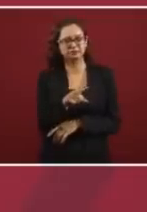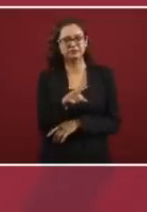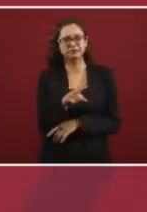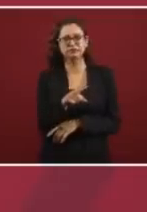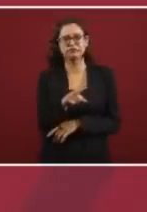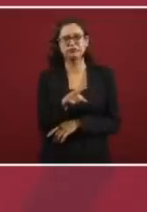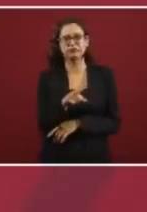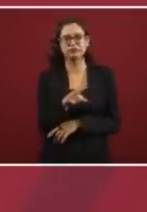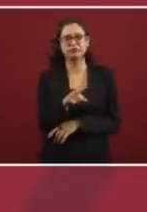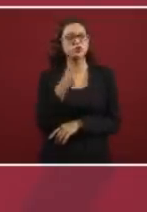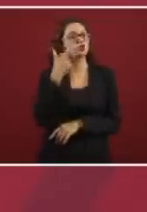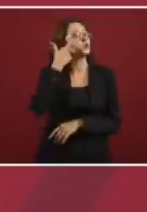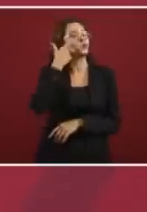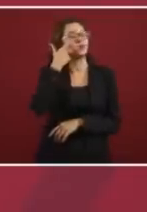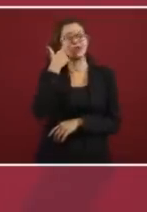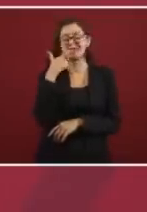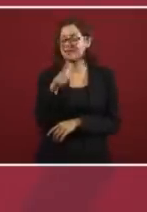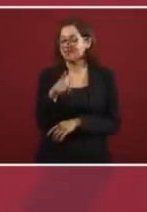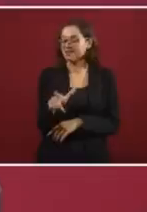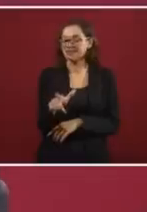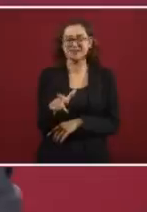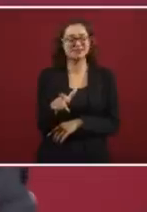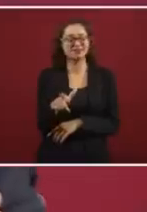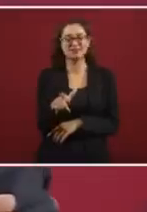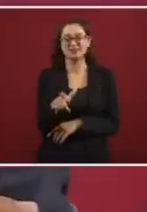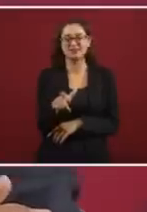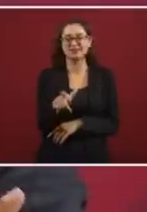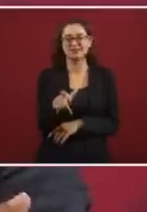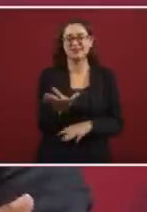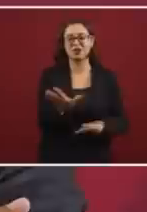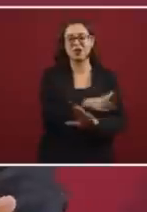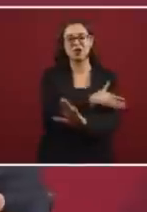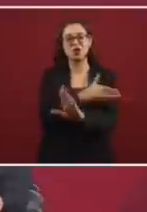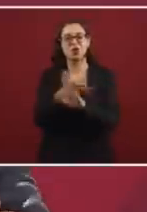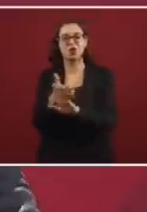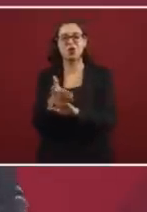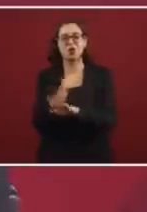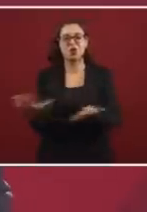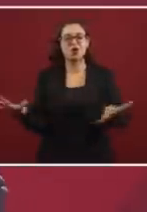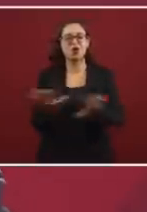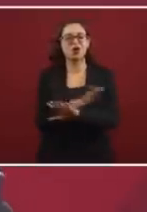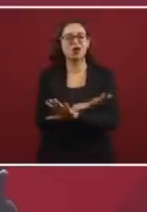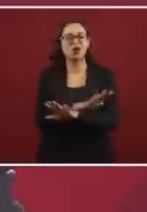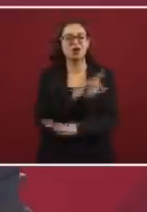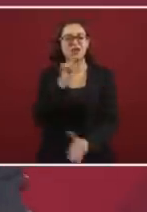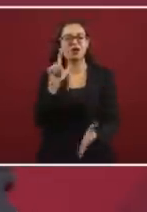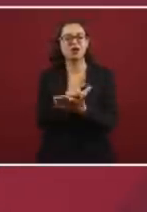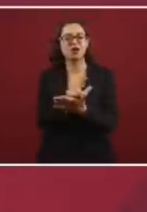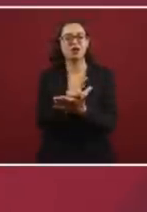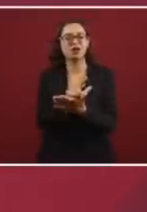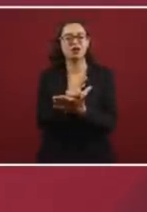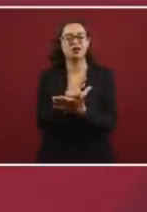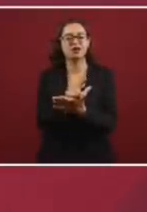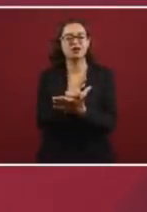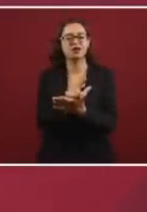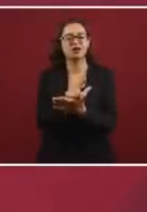se opone a la reforma para combatir